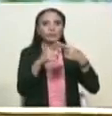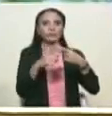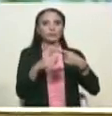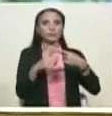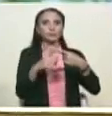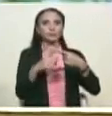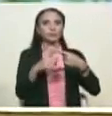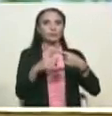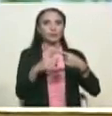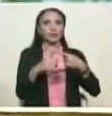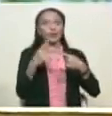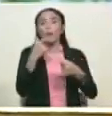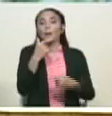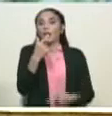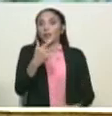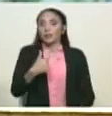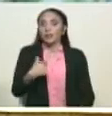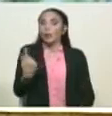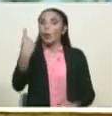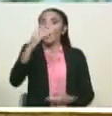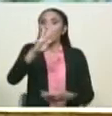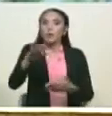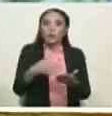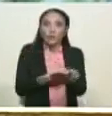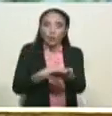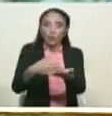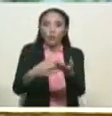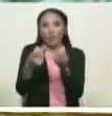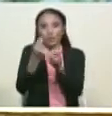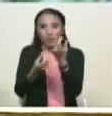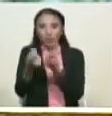me solicitan 1 billón de bolívares.